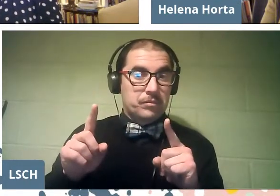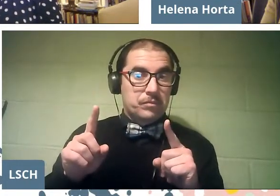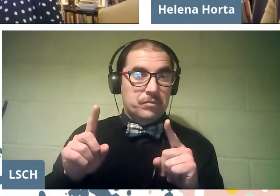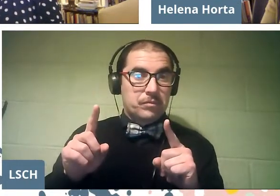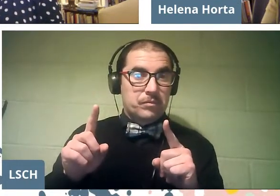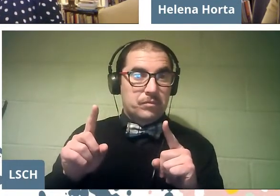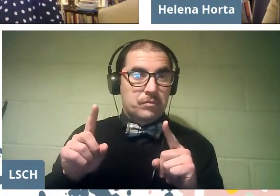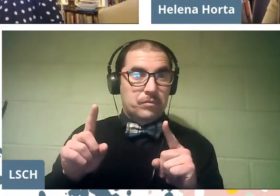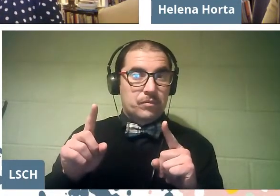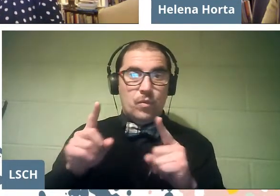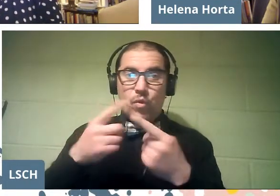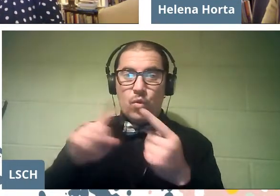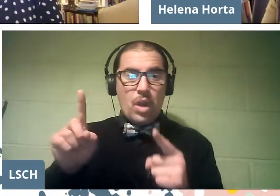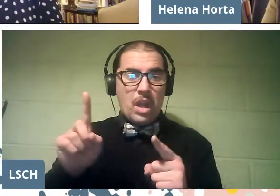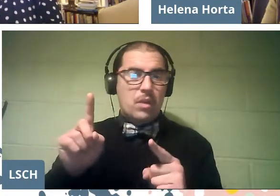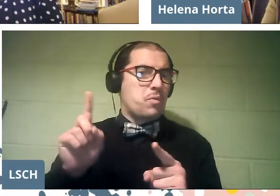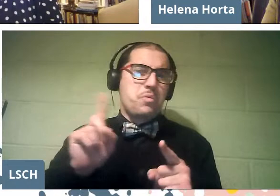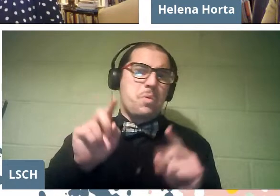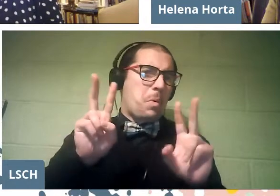no es casual